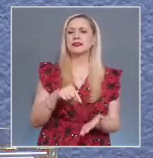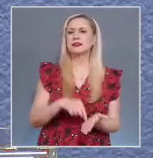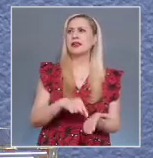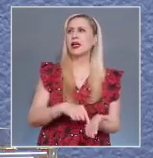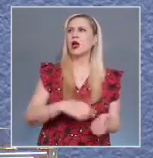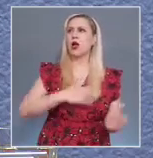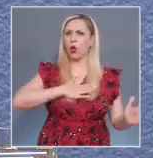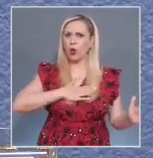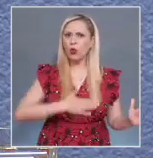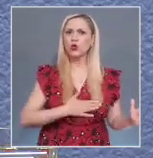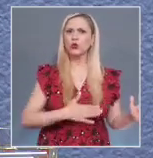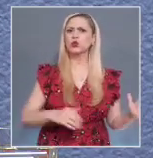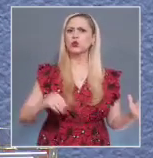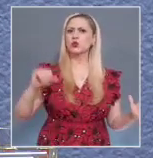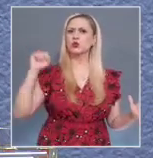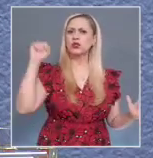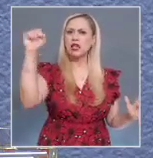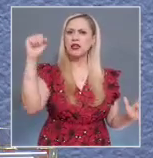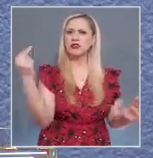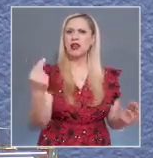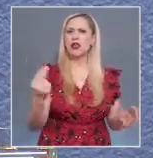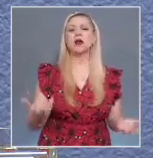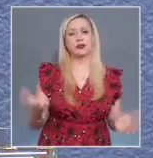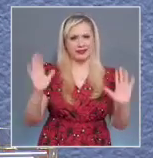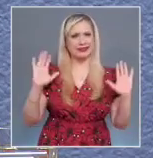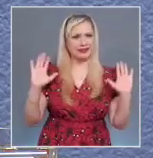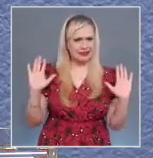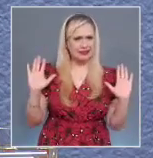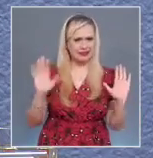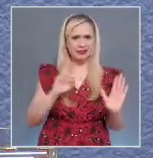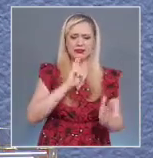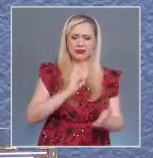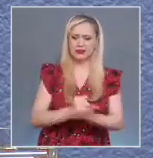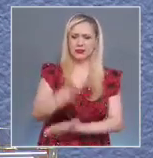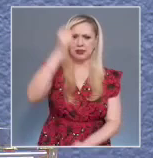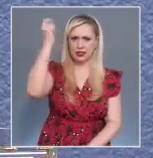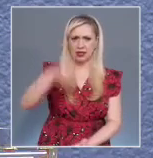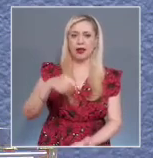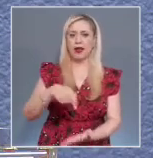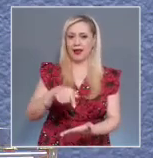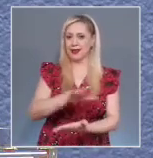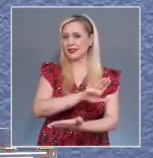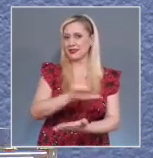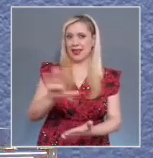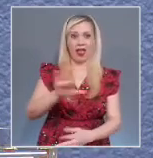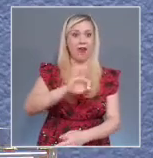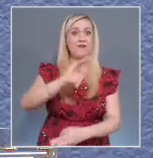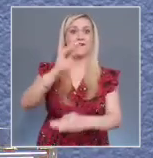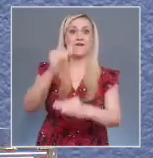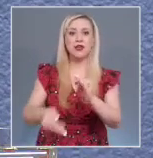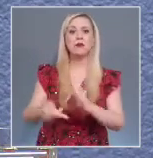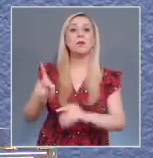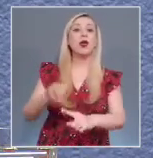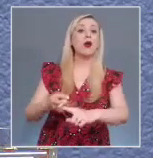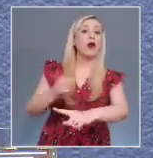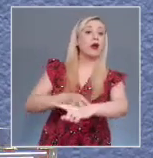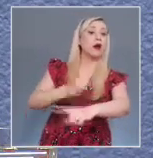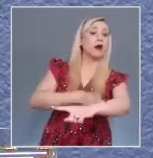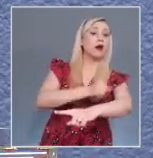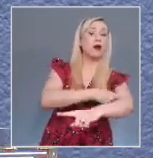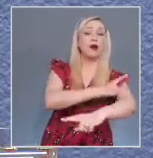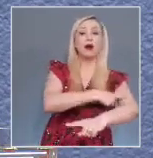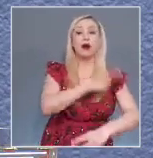el desenlace de una sentencia, sino todo el proceso de formación